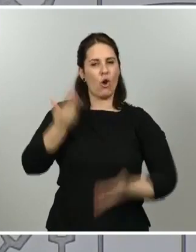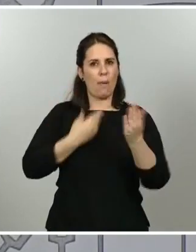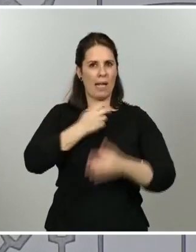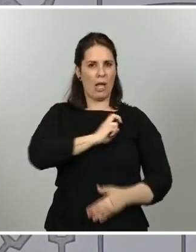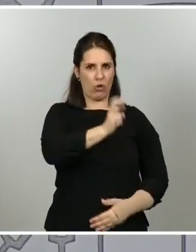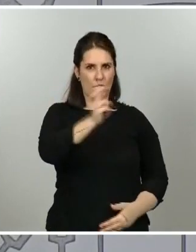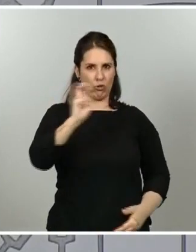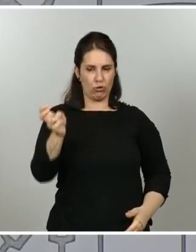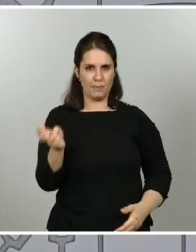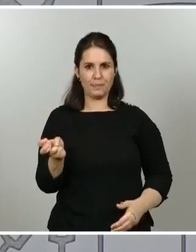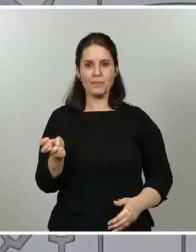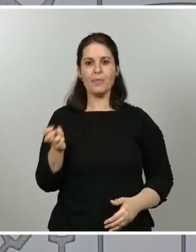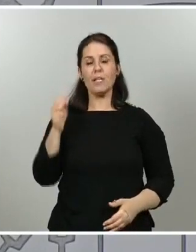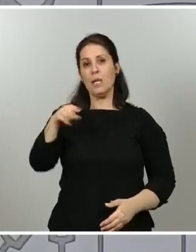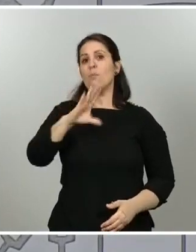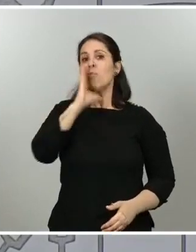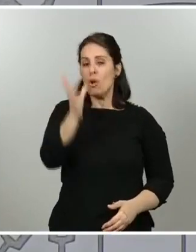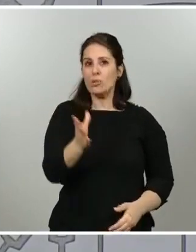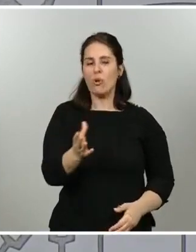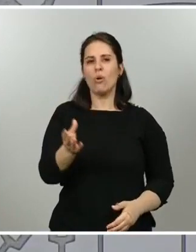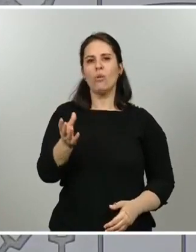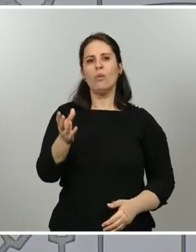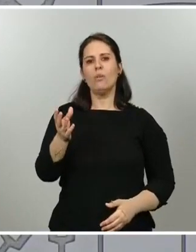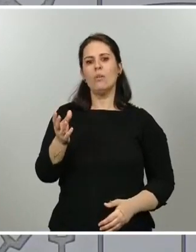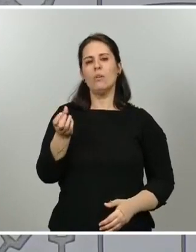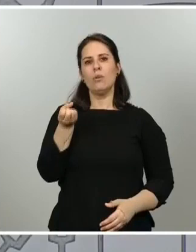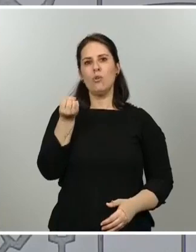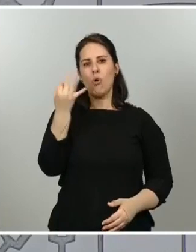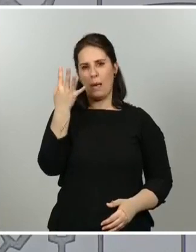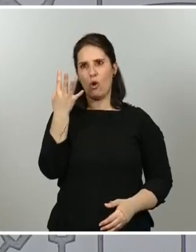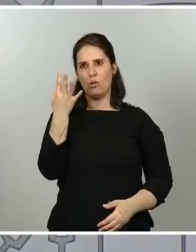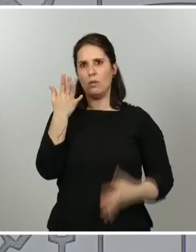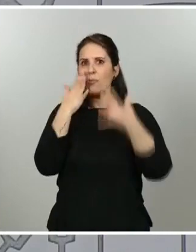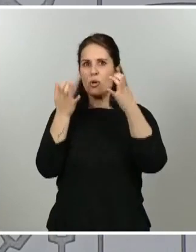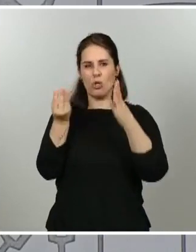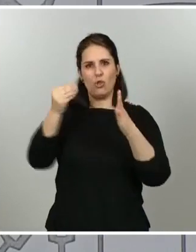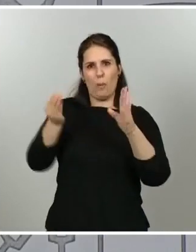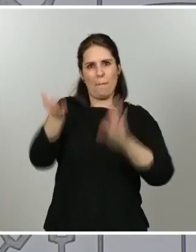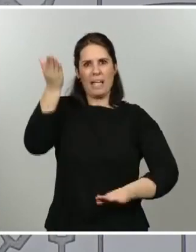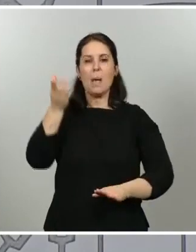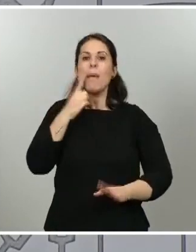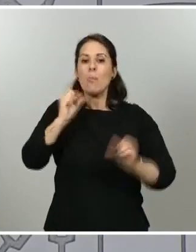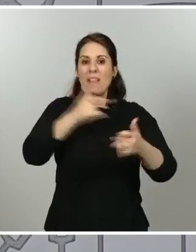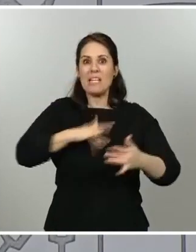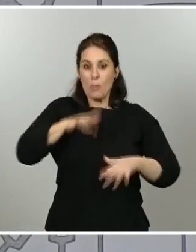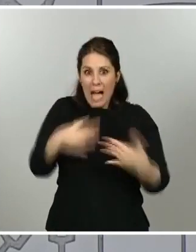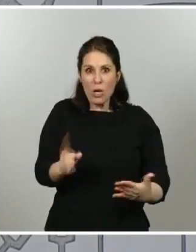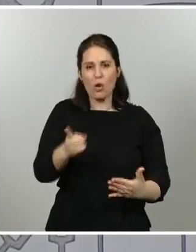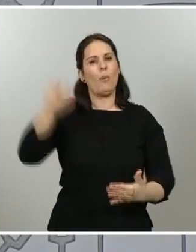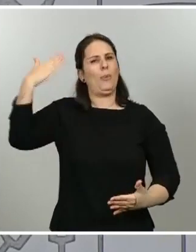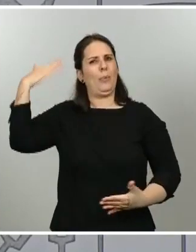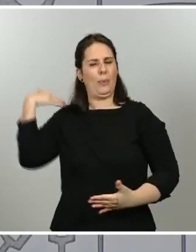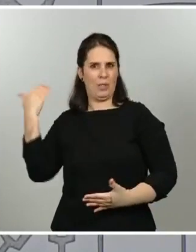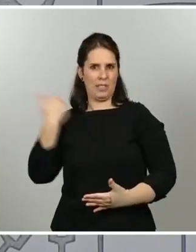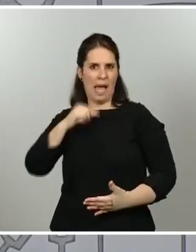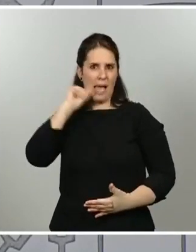en ese sentido tenemos un número mayor, pero no son personas que hayan iniciado síntomas recientemente, sino que son casos antiguos que